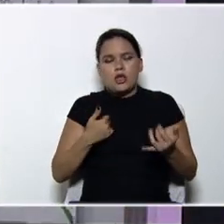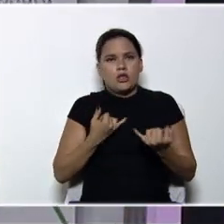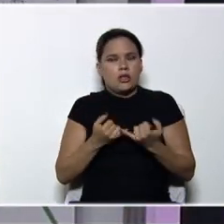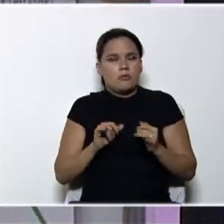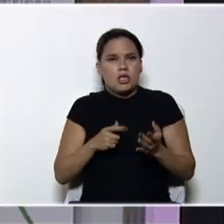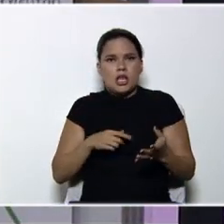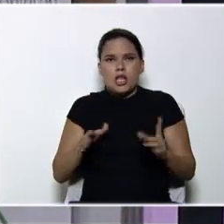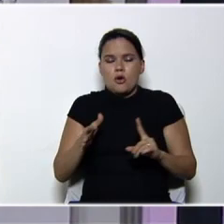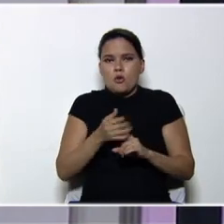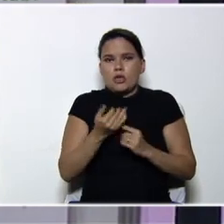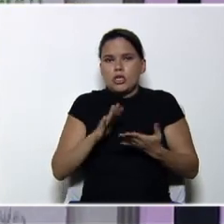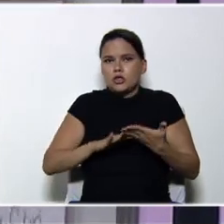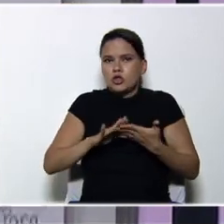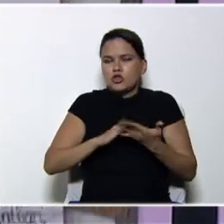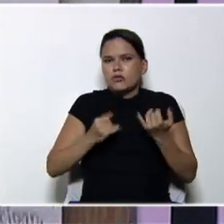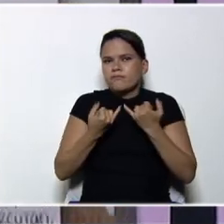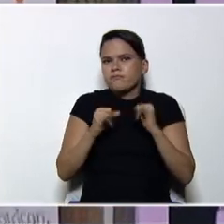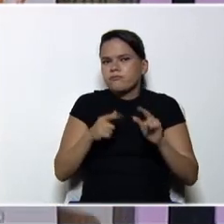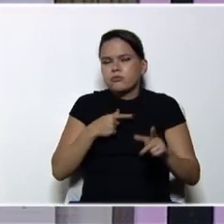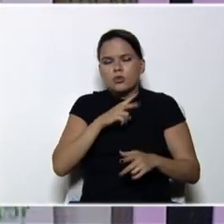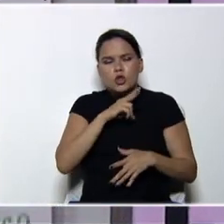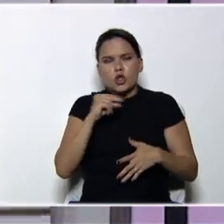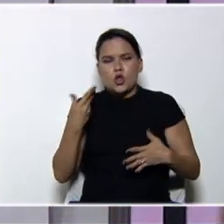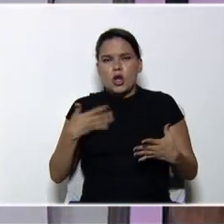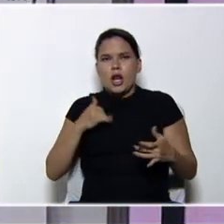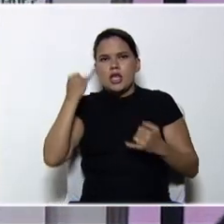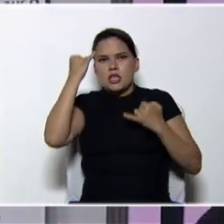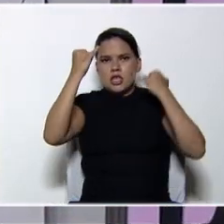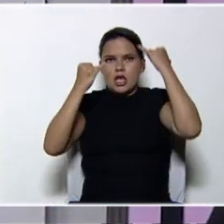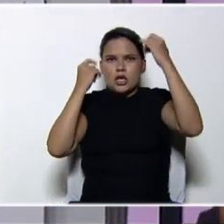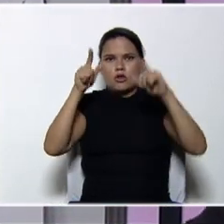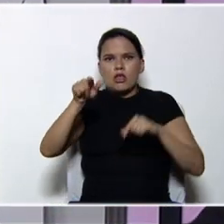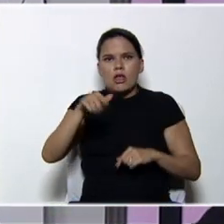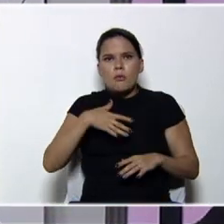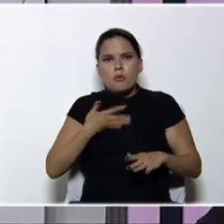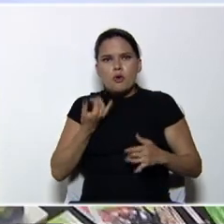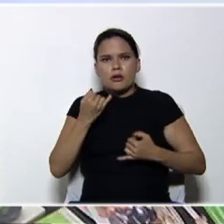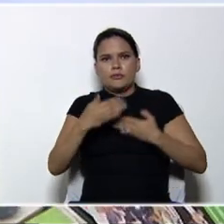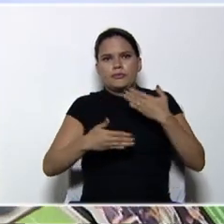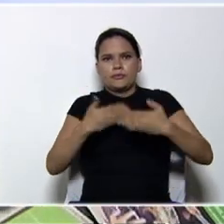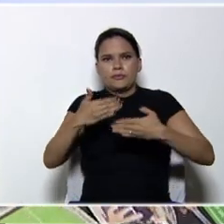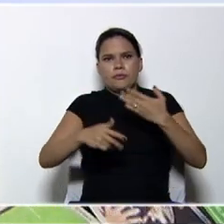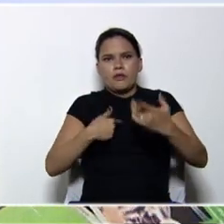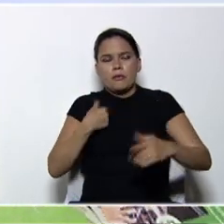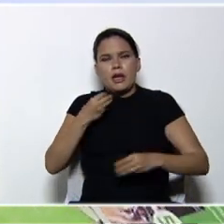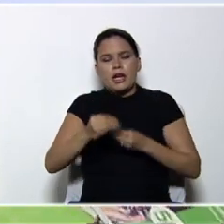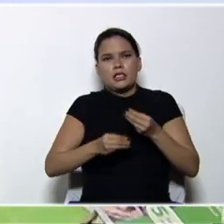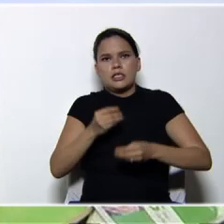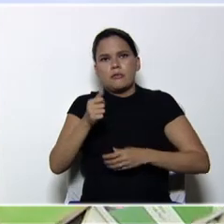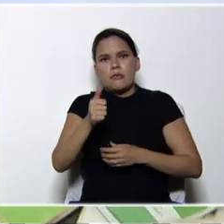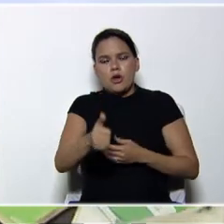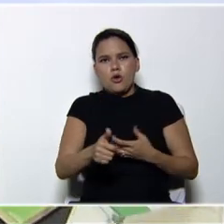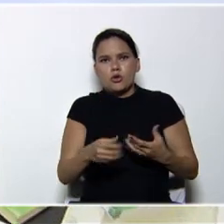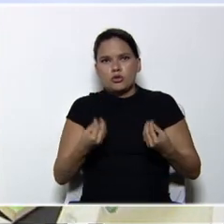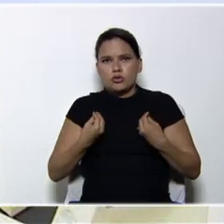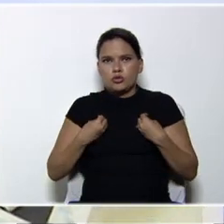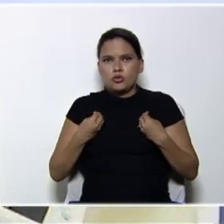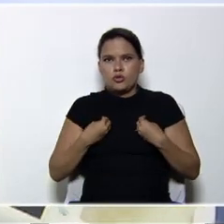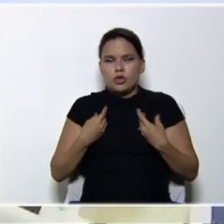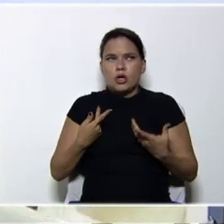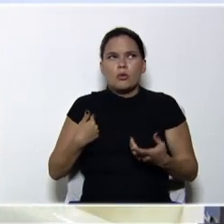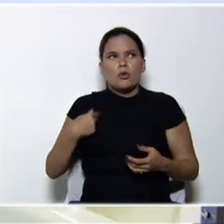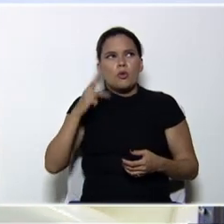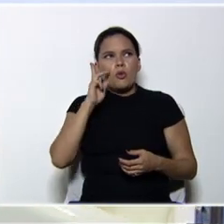La idea es que ustedes puedan desarrollar constantemente transformaciones para mejorar su calidad de vida, o lo que nuestro maestro